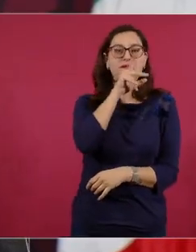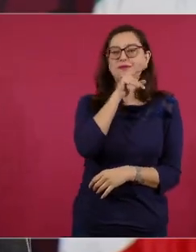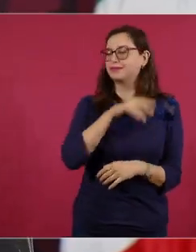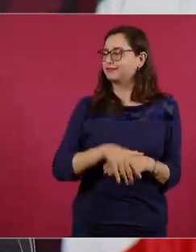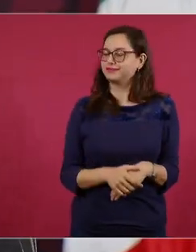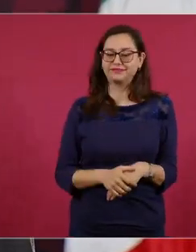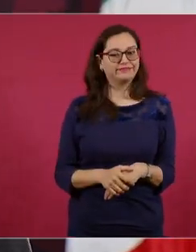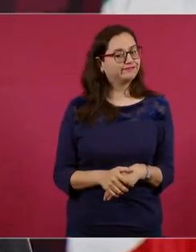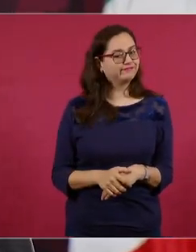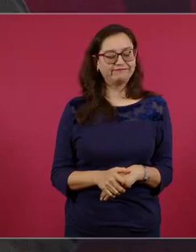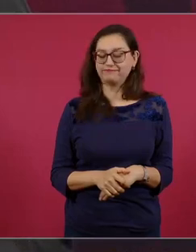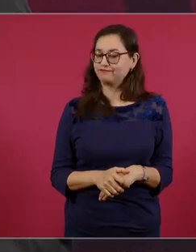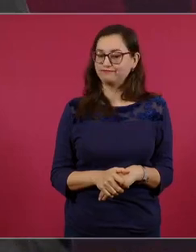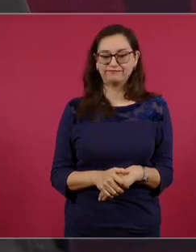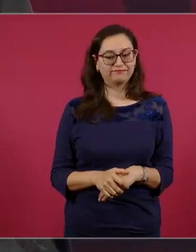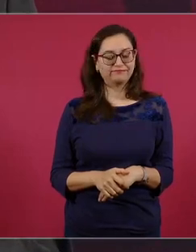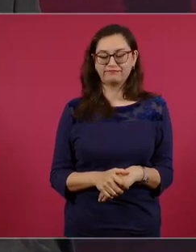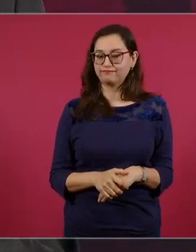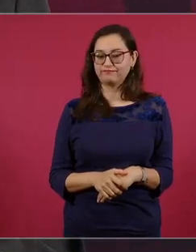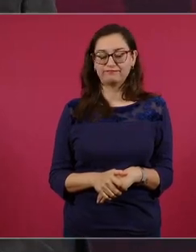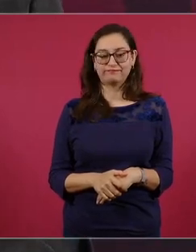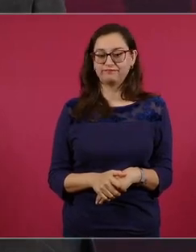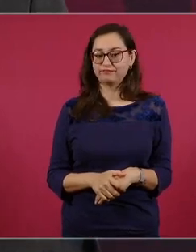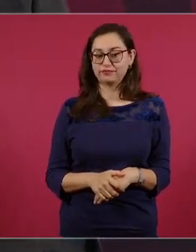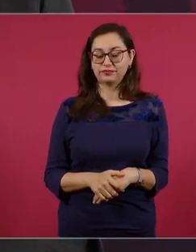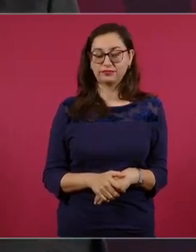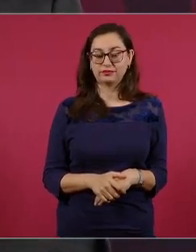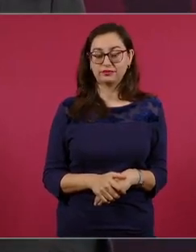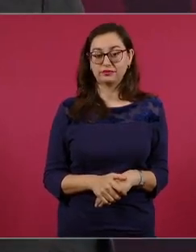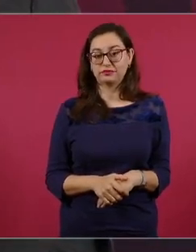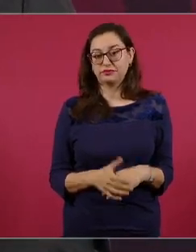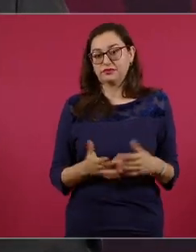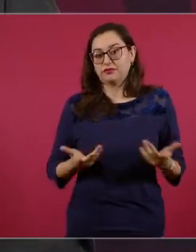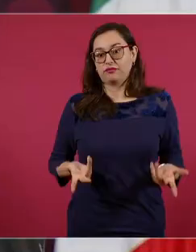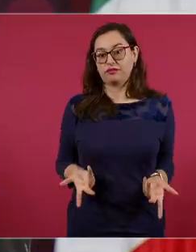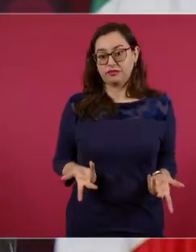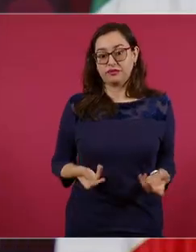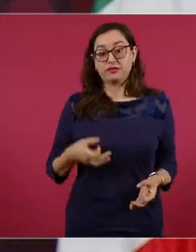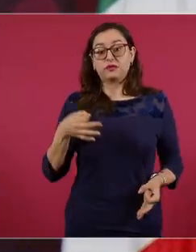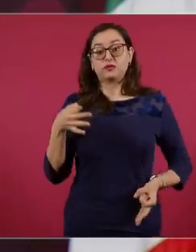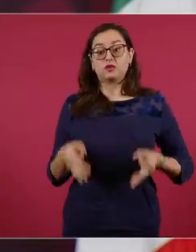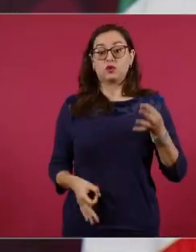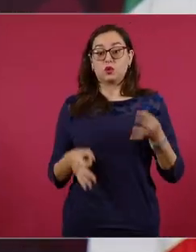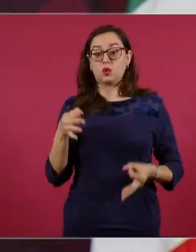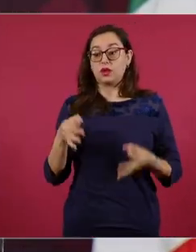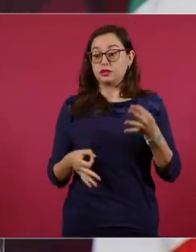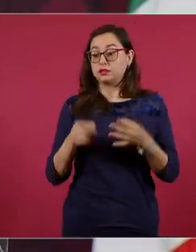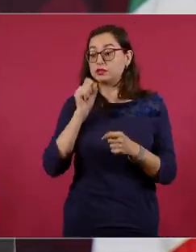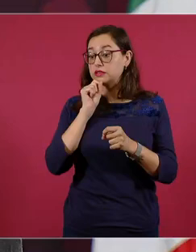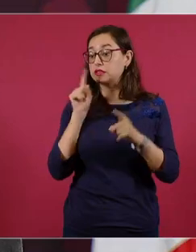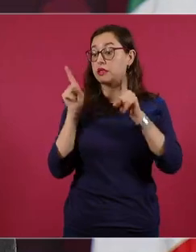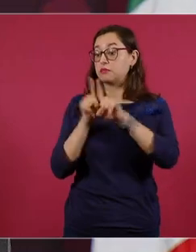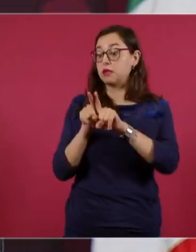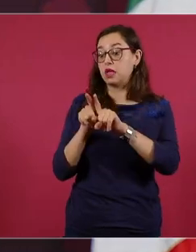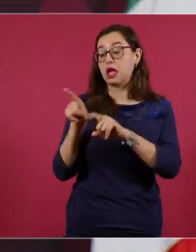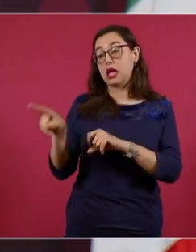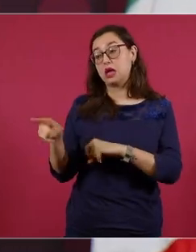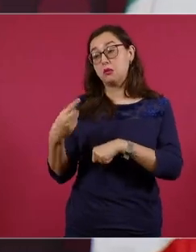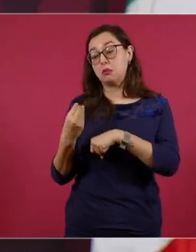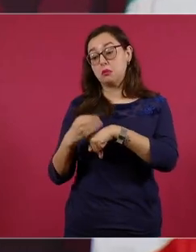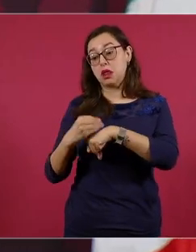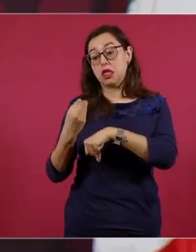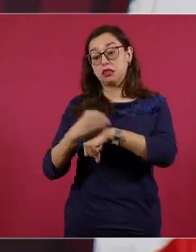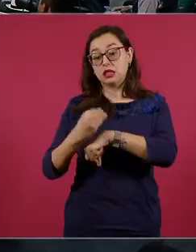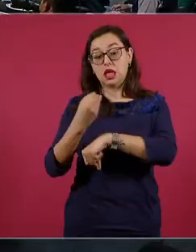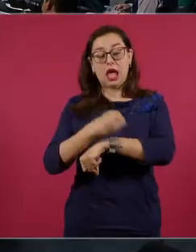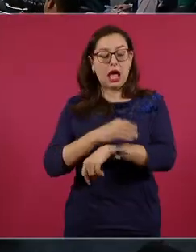Como tampoco hay que estar con la excusa de siempre de los jueces y del Poder Judicial,